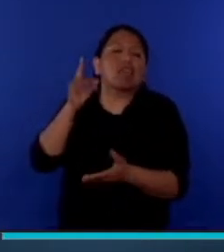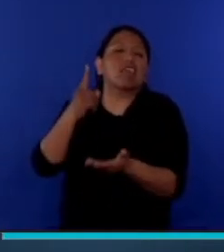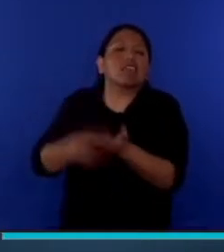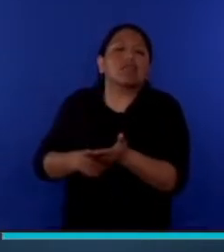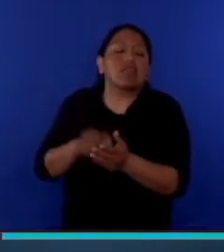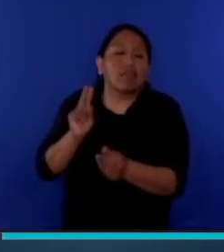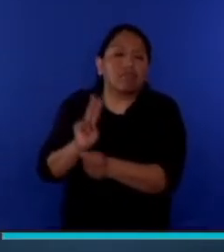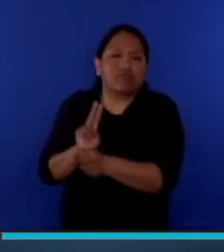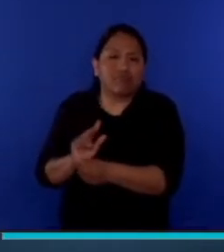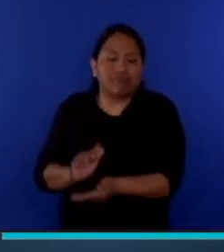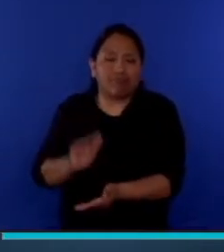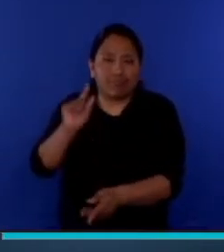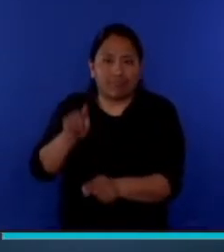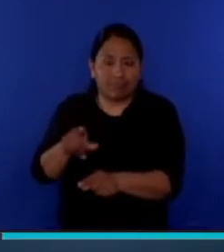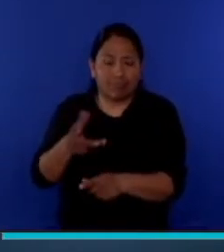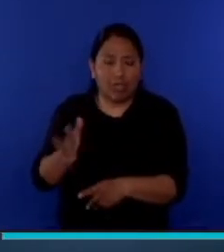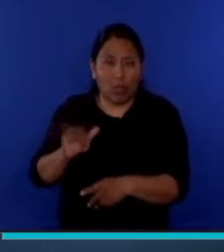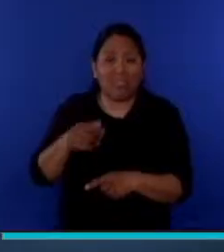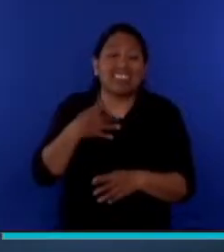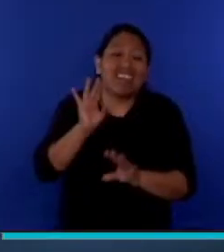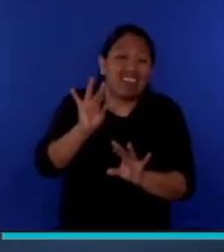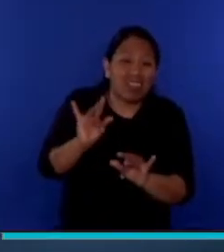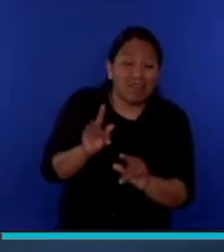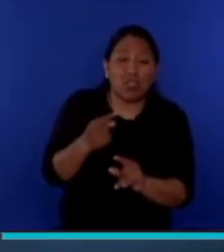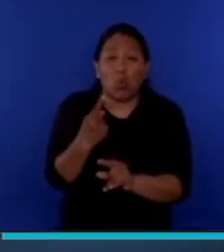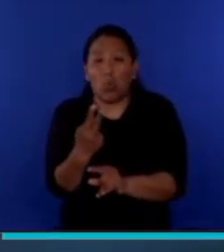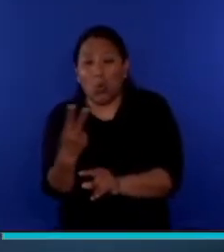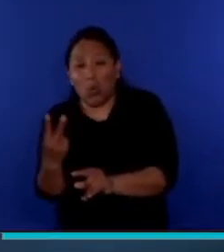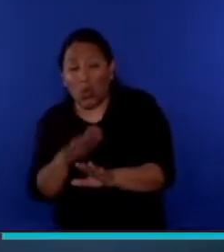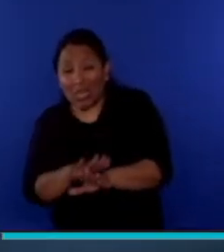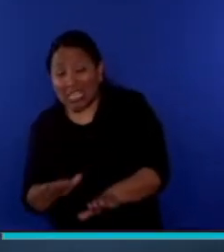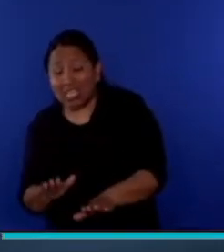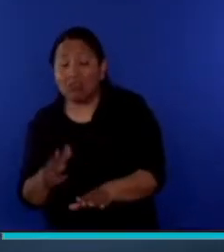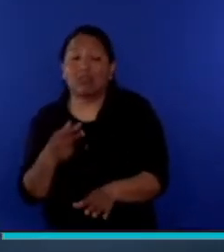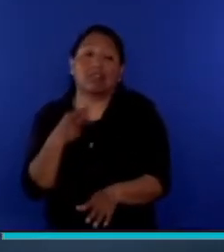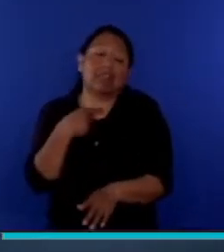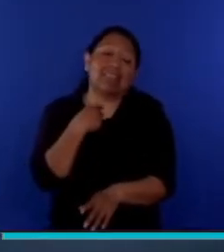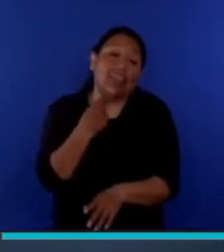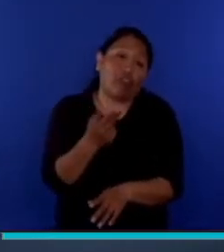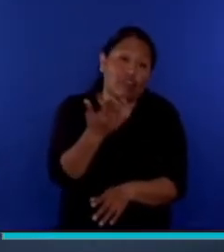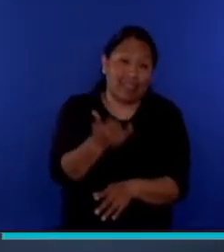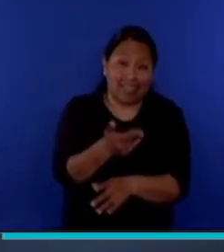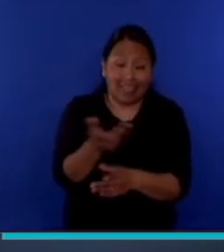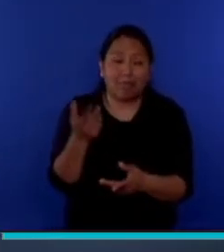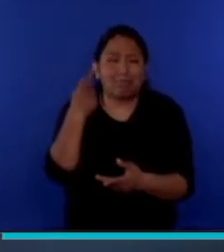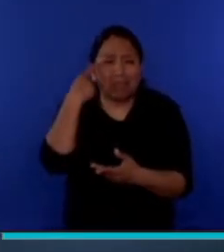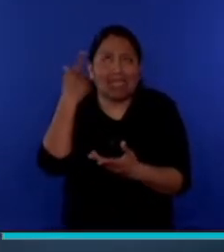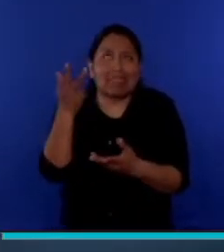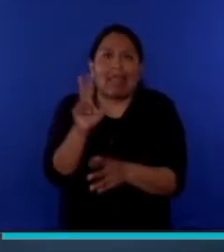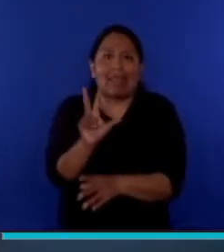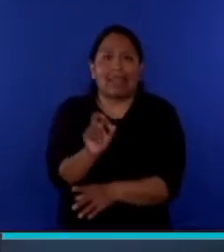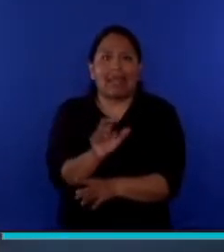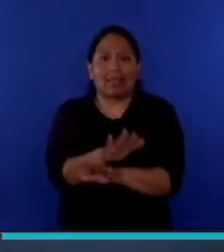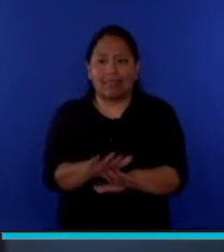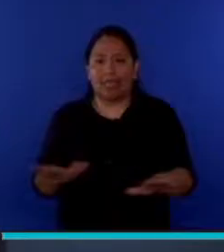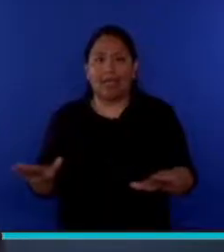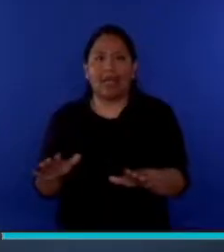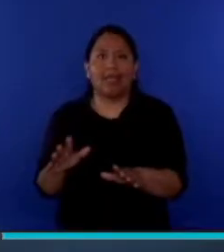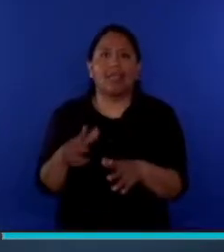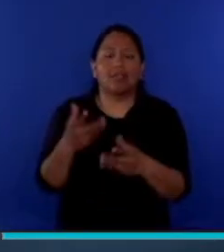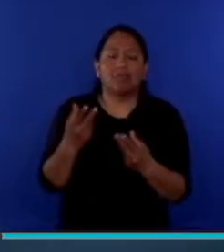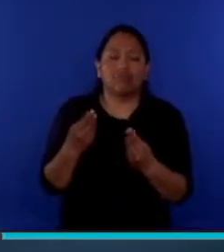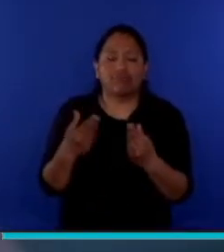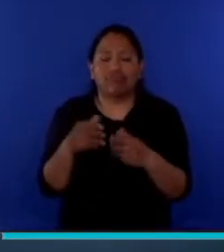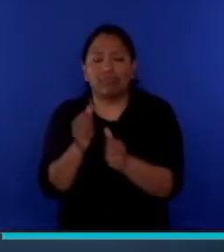vida cotidiana. Imagínense lo difícil que es criar 1 o 2 niños, los que tienen hijos e hijas, imagínense 30 niños con